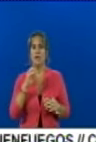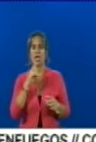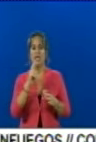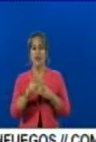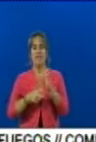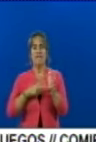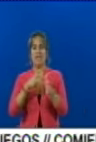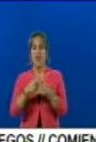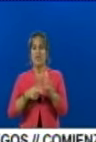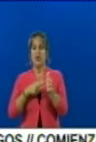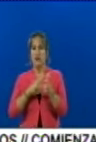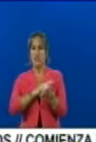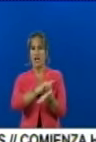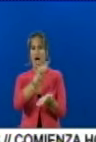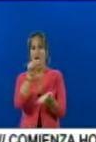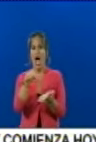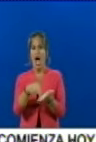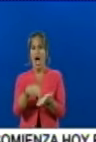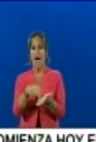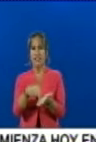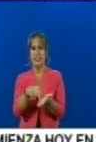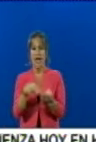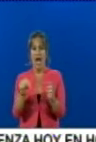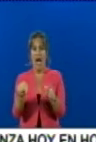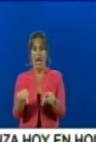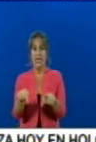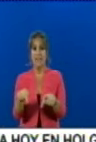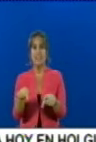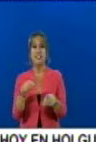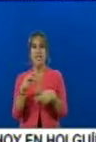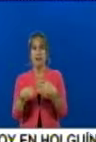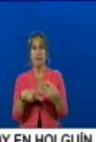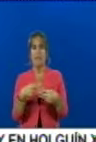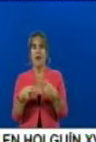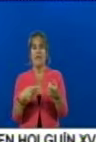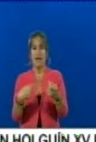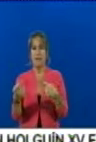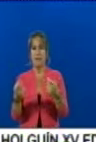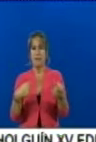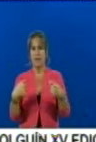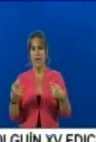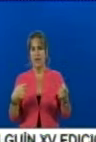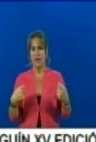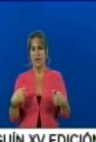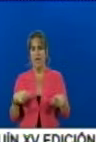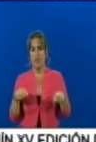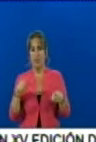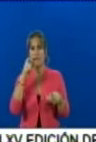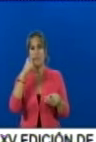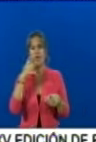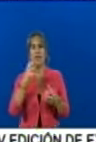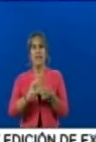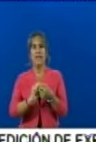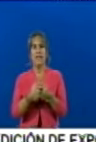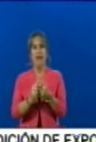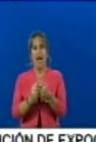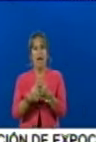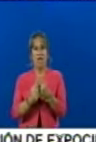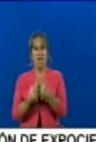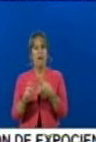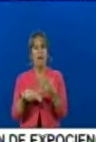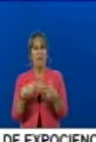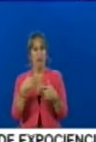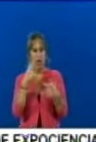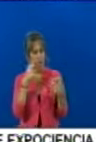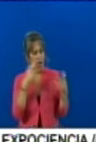ferrocarril hasta los puntos donde se van a estar comercializando este importante producto. Vamos a